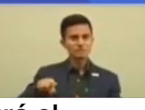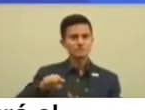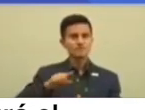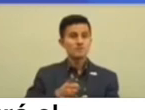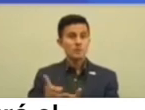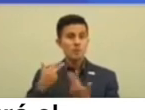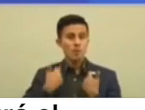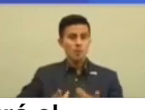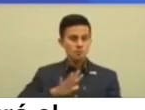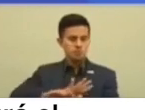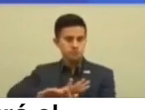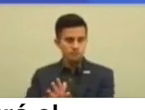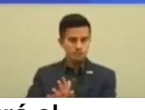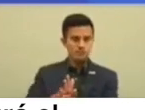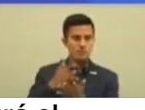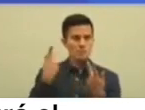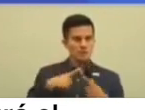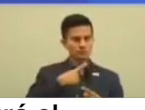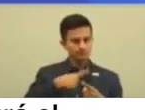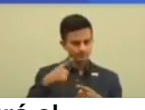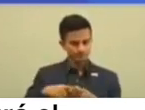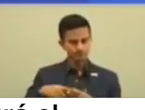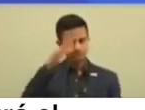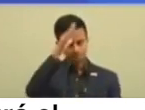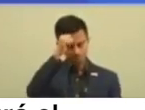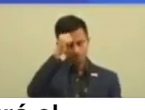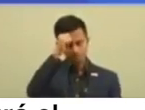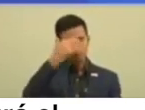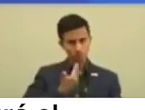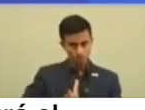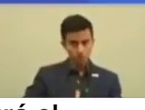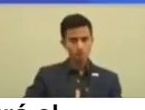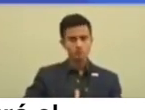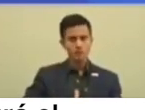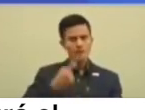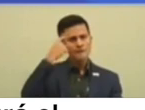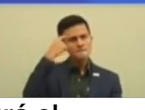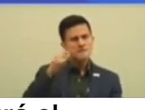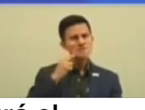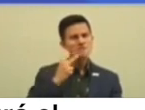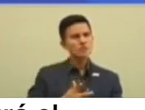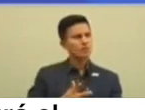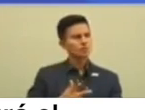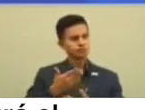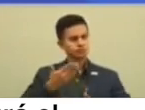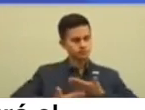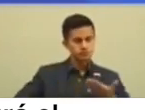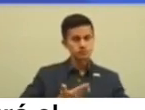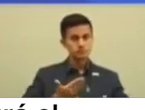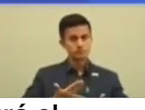humanos de distintas personas. Acepto las medidas recomendadas para hacer frente a la responsabilidad que se ha